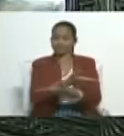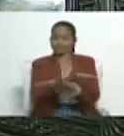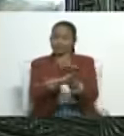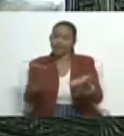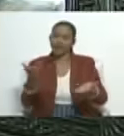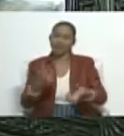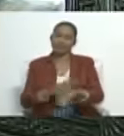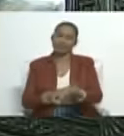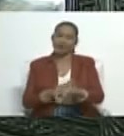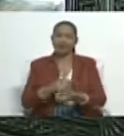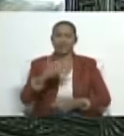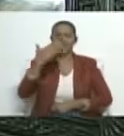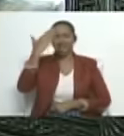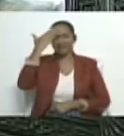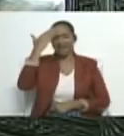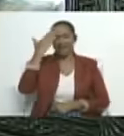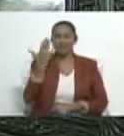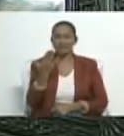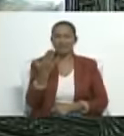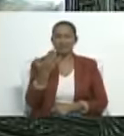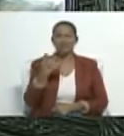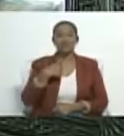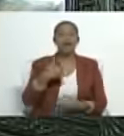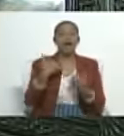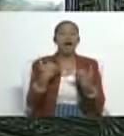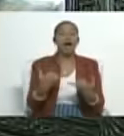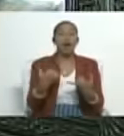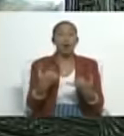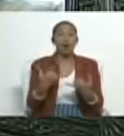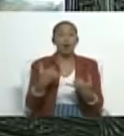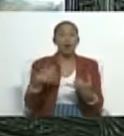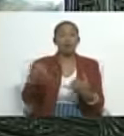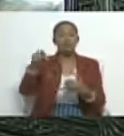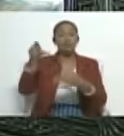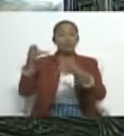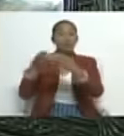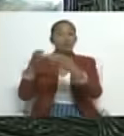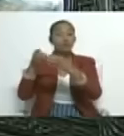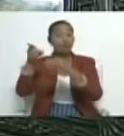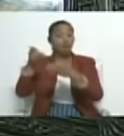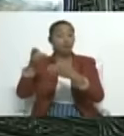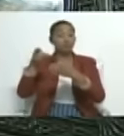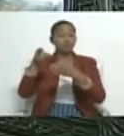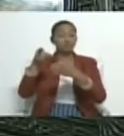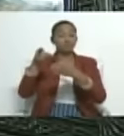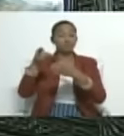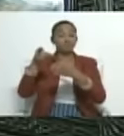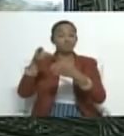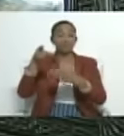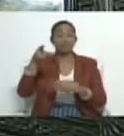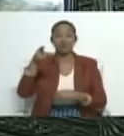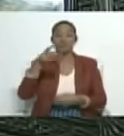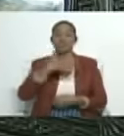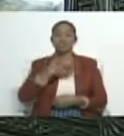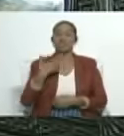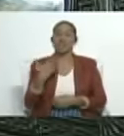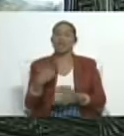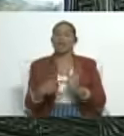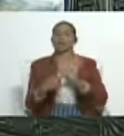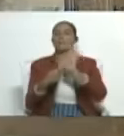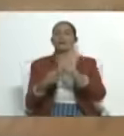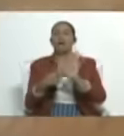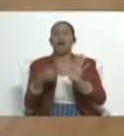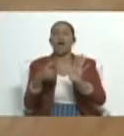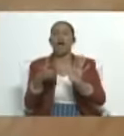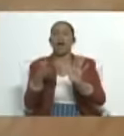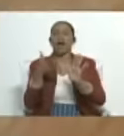que hoy nuevamente pretenden los imperios reeditar un fraude, un crimen